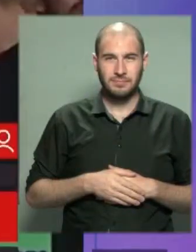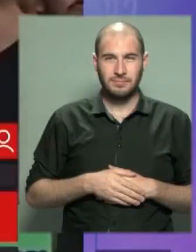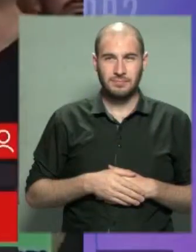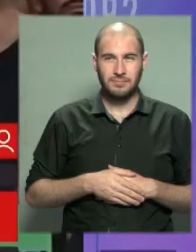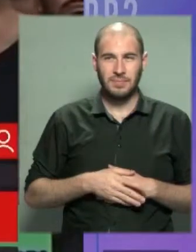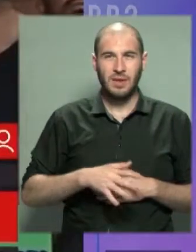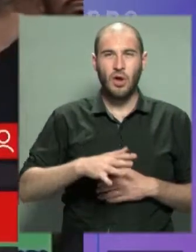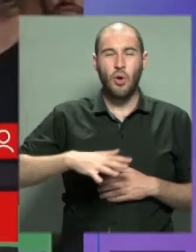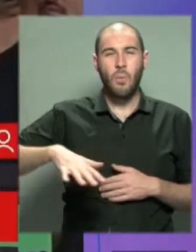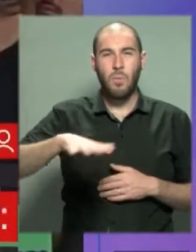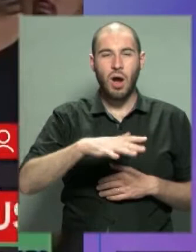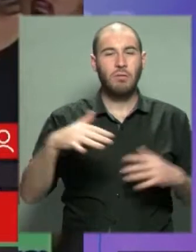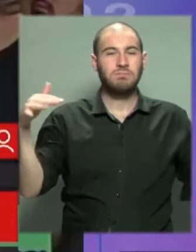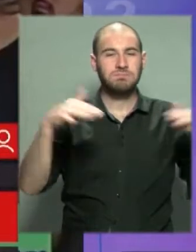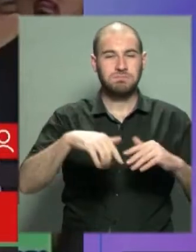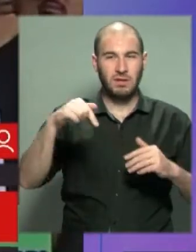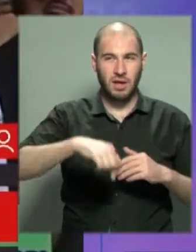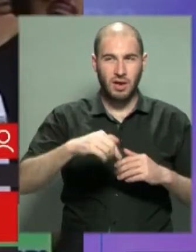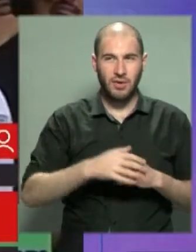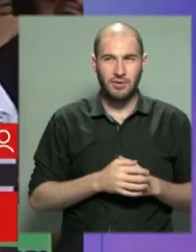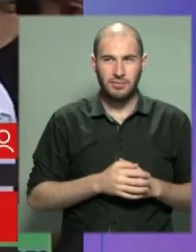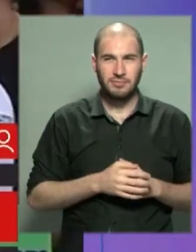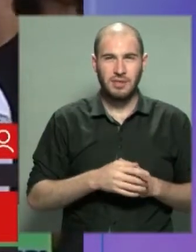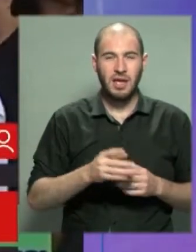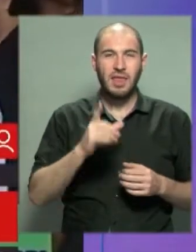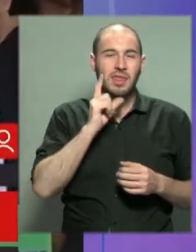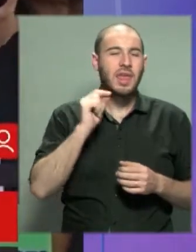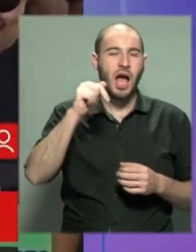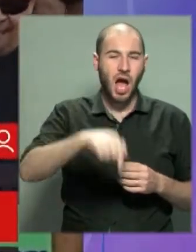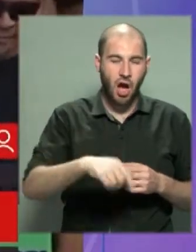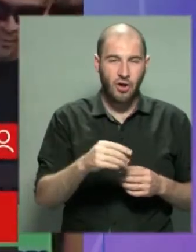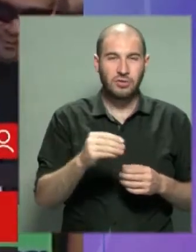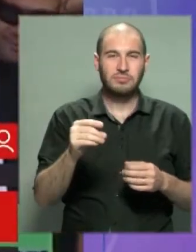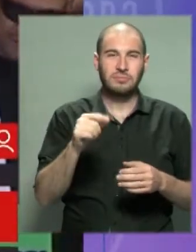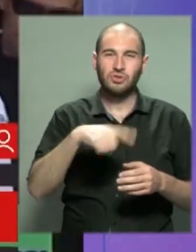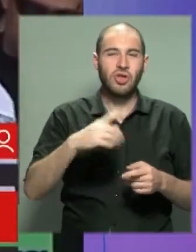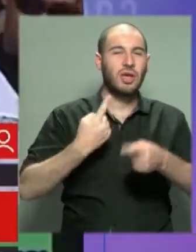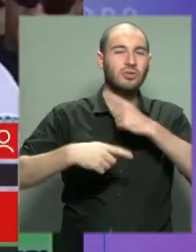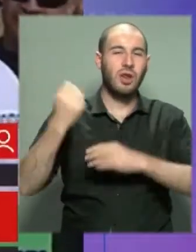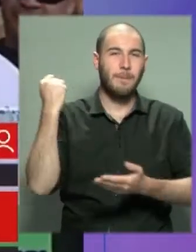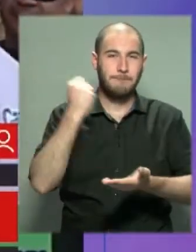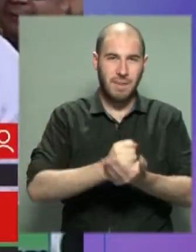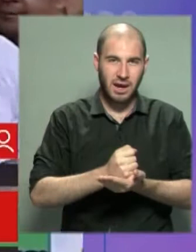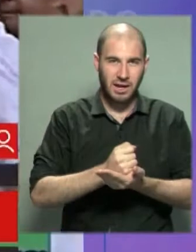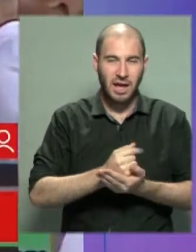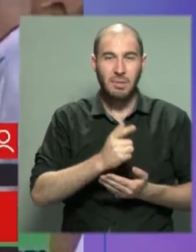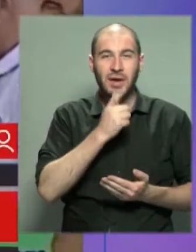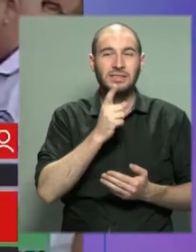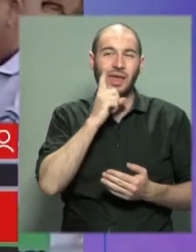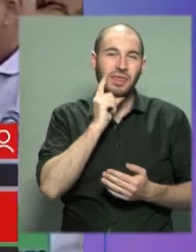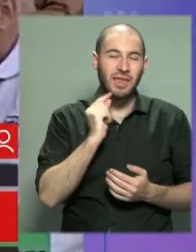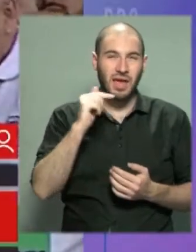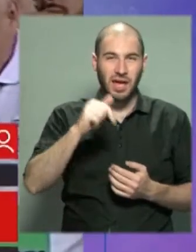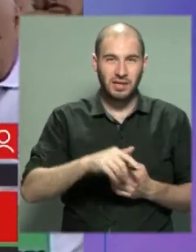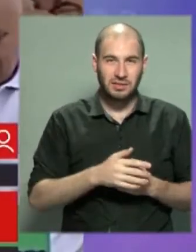El pueblo que vino hoy ser parte de este día que va a quedar en la historia como el día